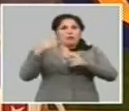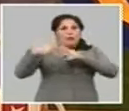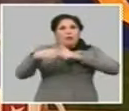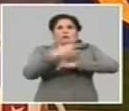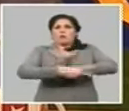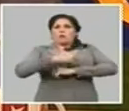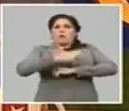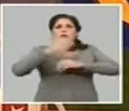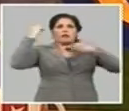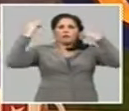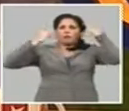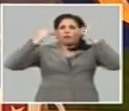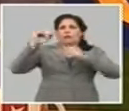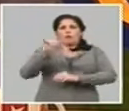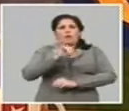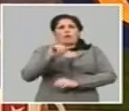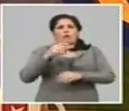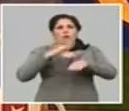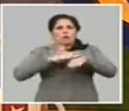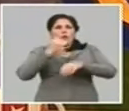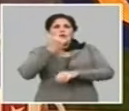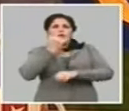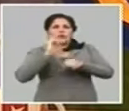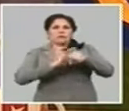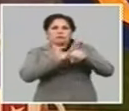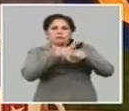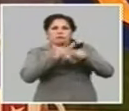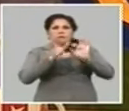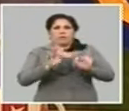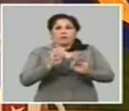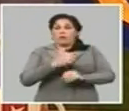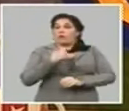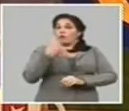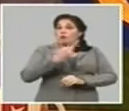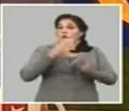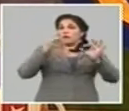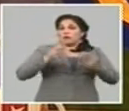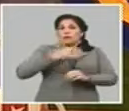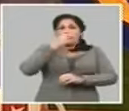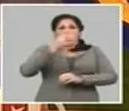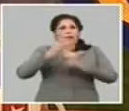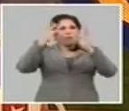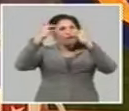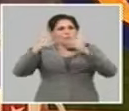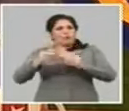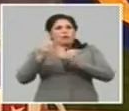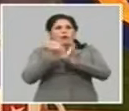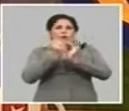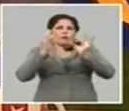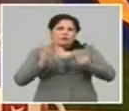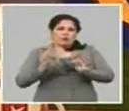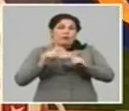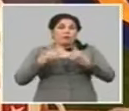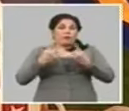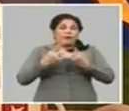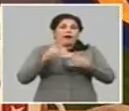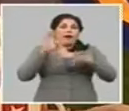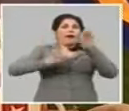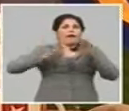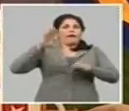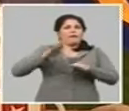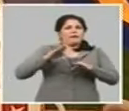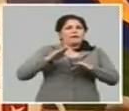países que han estado afectados nosotros siempre hablamos de los números oficiales siento que hay que a veces